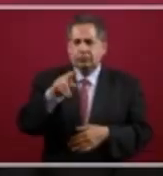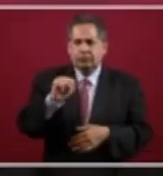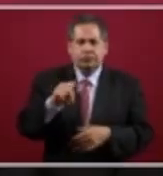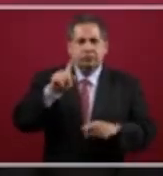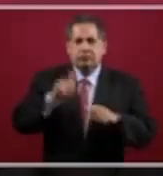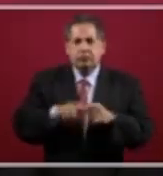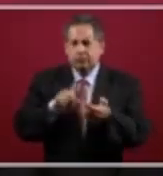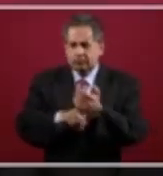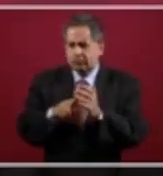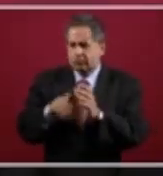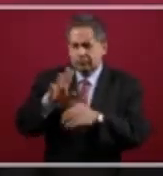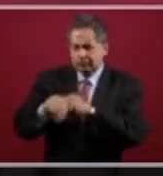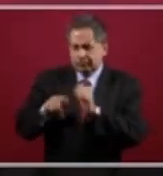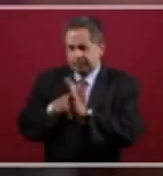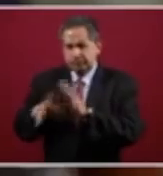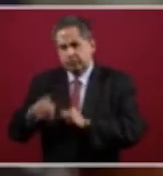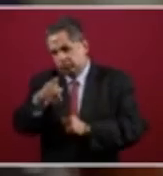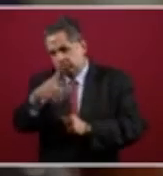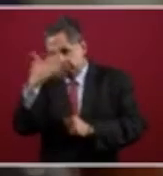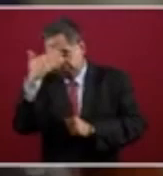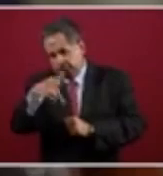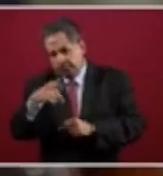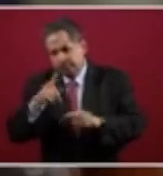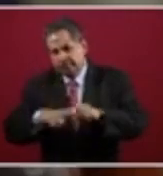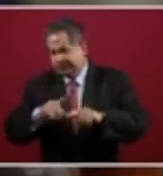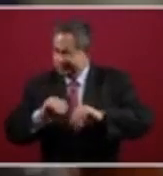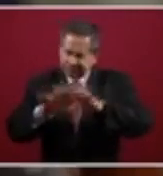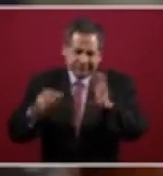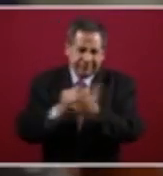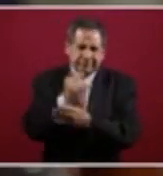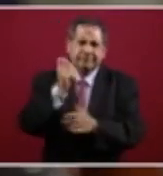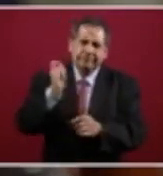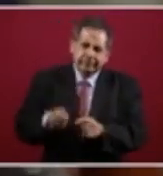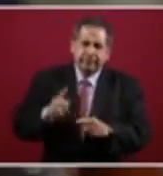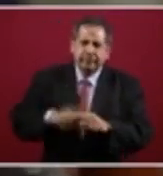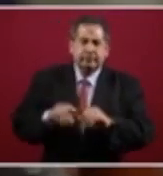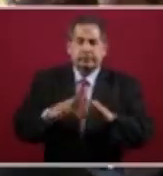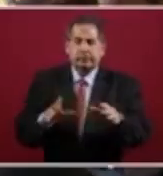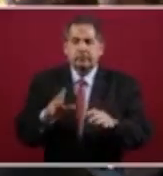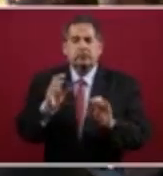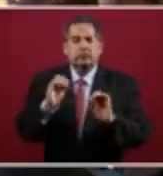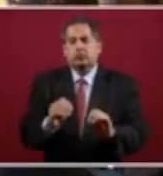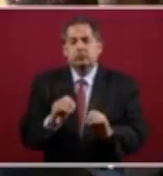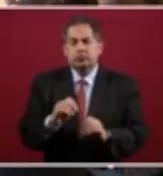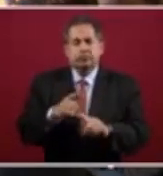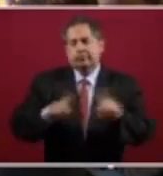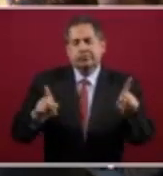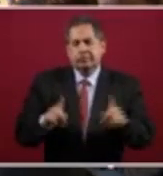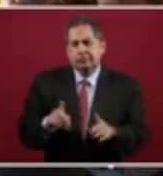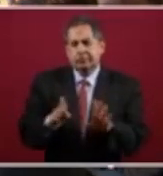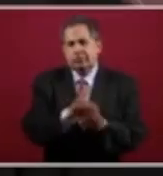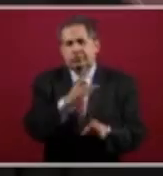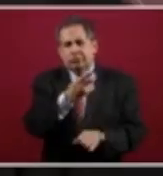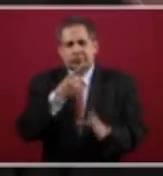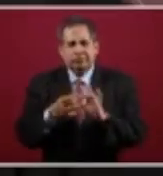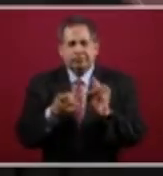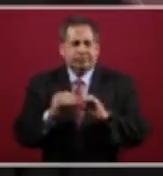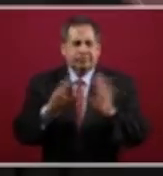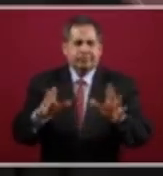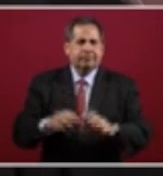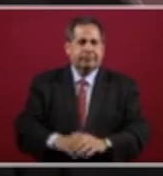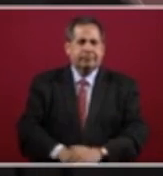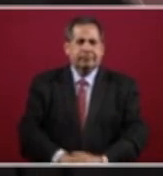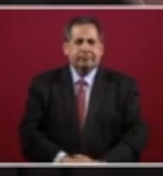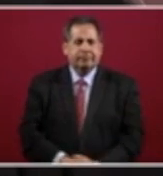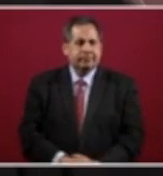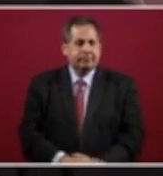aquí en Político.mx si usted nos puede confirmar esta información o, en caso de ser contrario, si nos podía revelar el verdadero nombre,